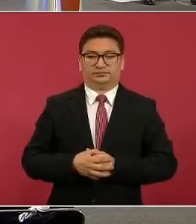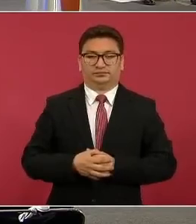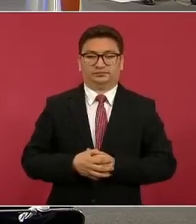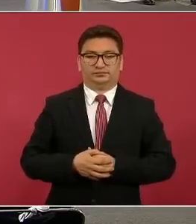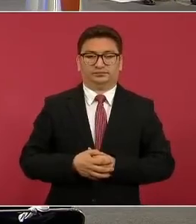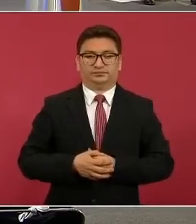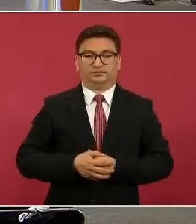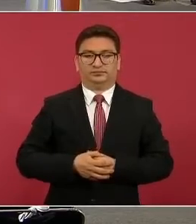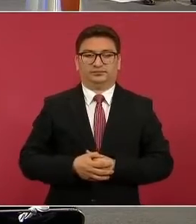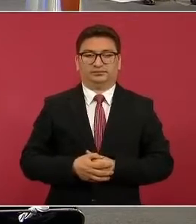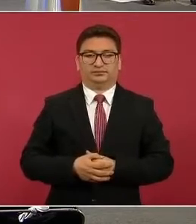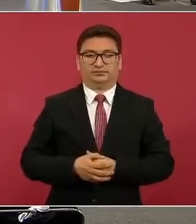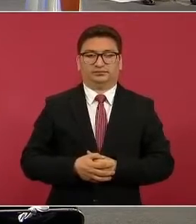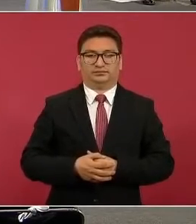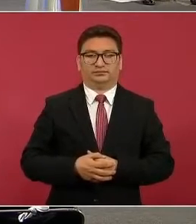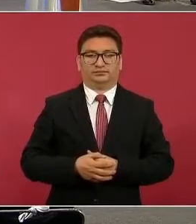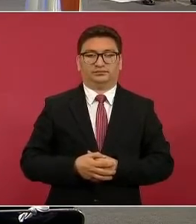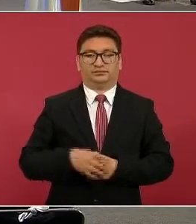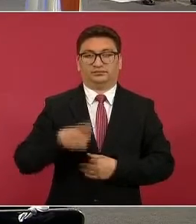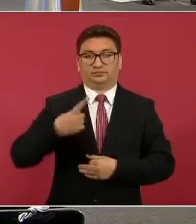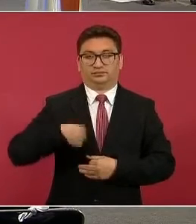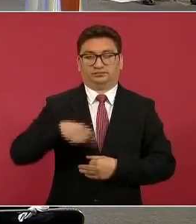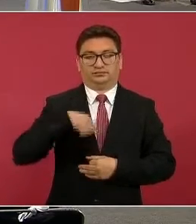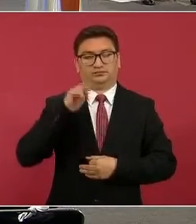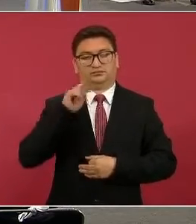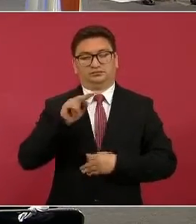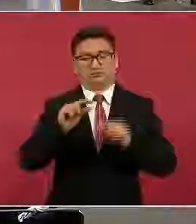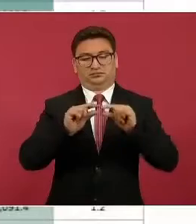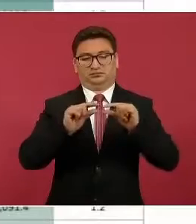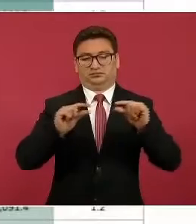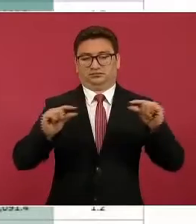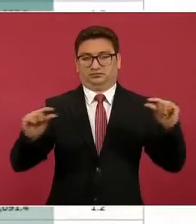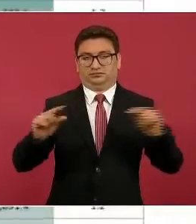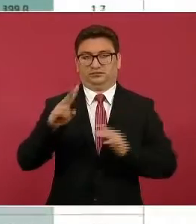Esta es nuestra proporción,